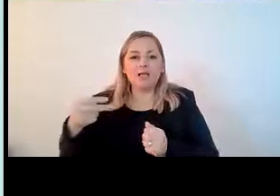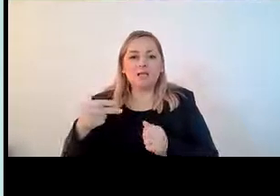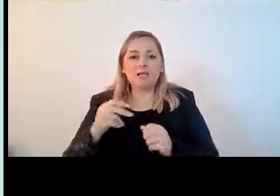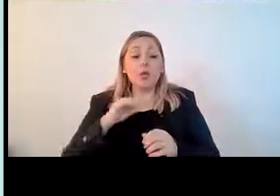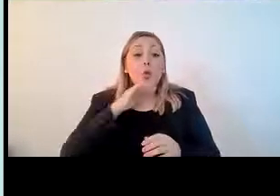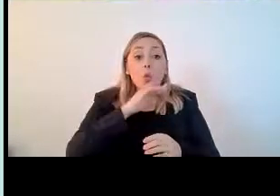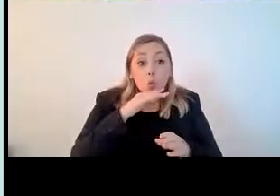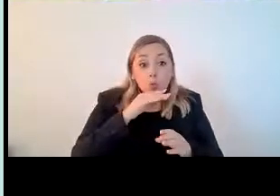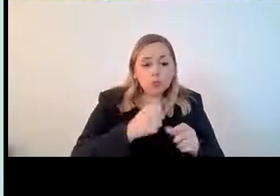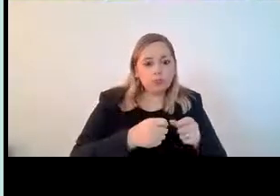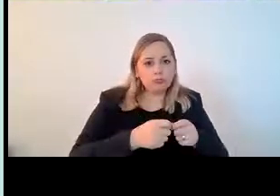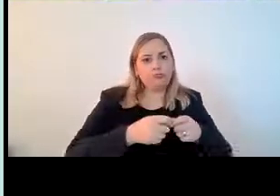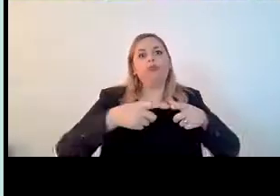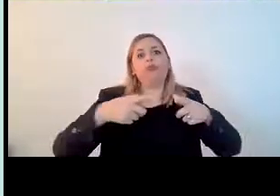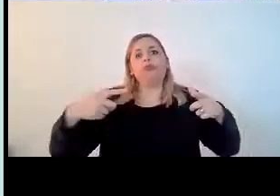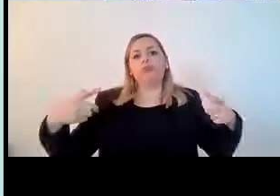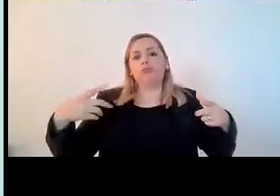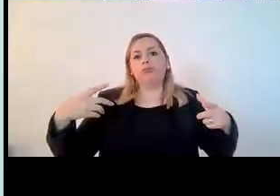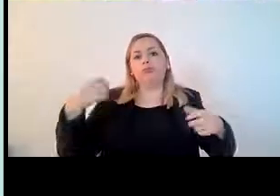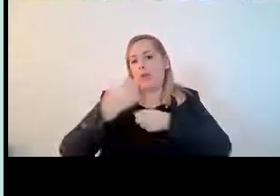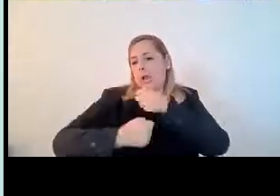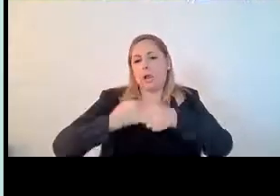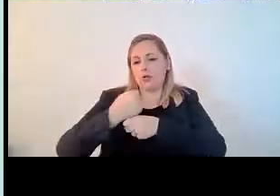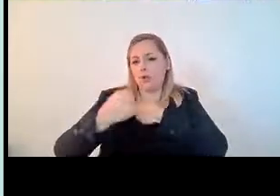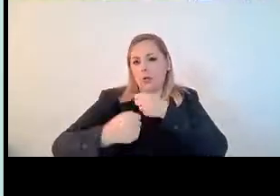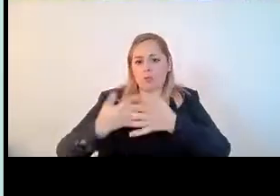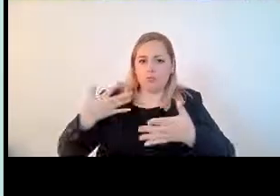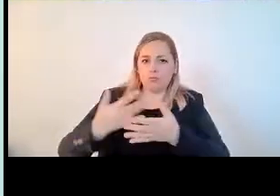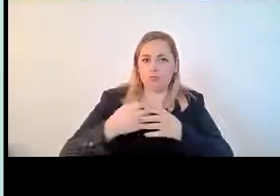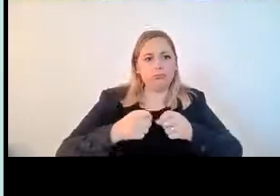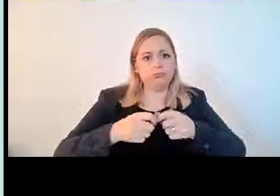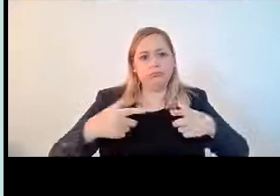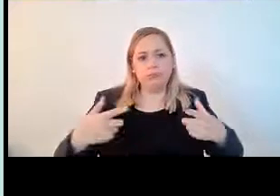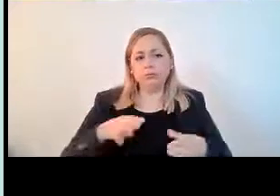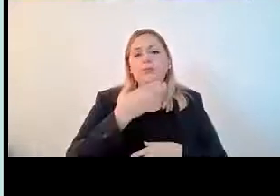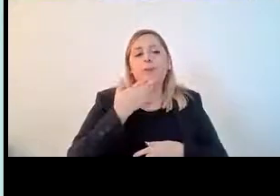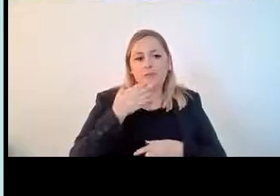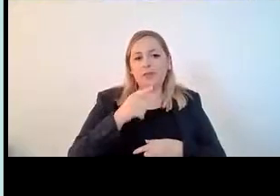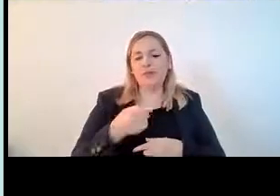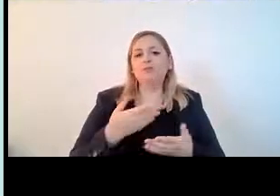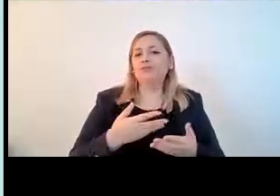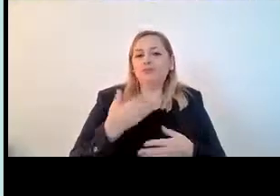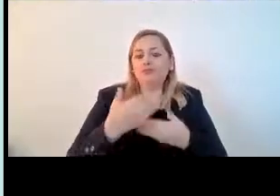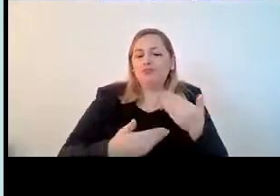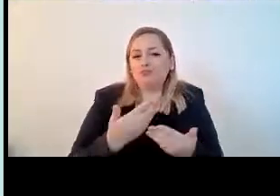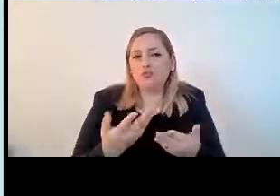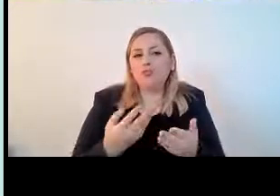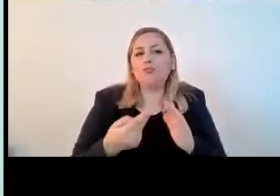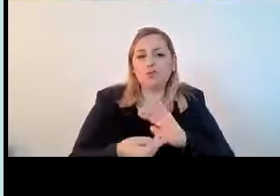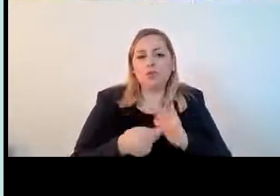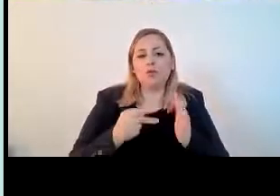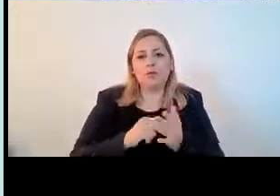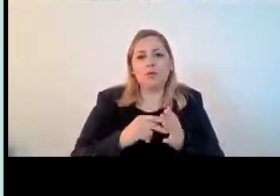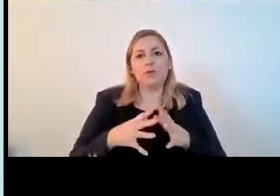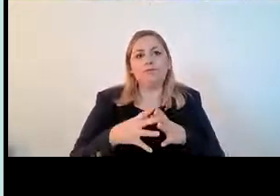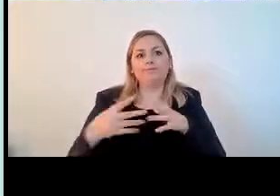y exponencialmente en las últimas décadas, donde también ha provocado gran controversia